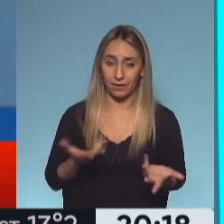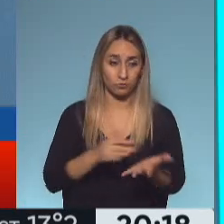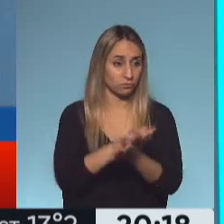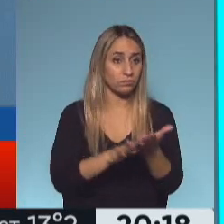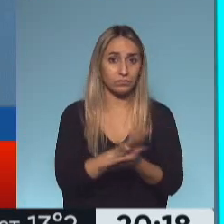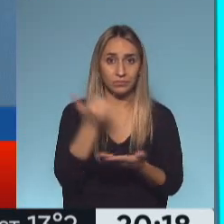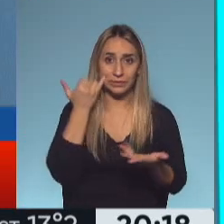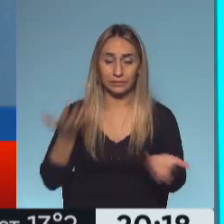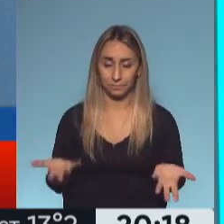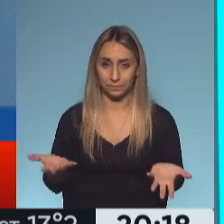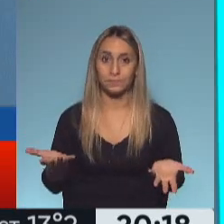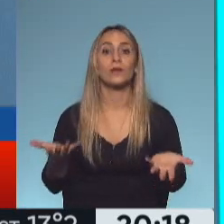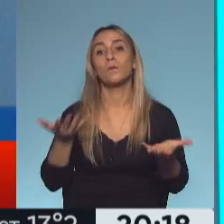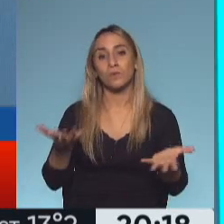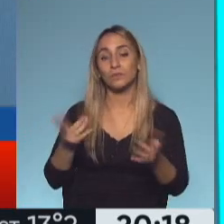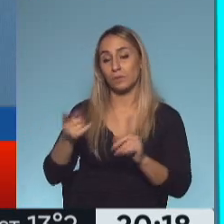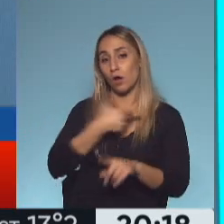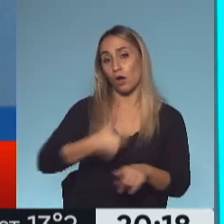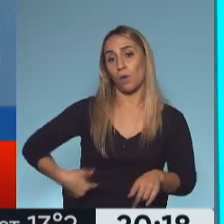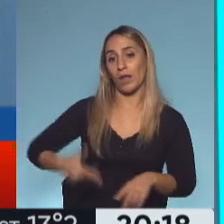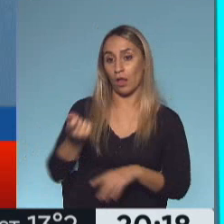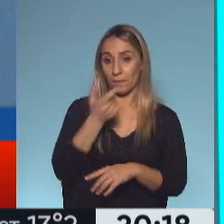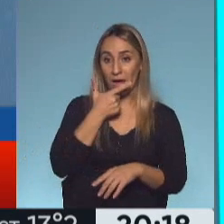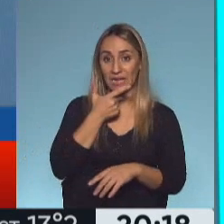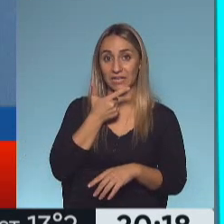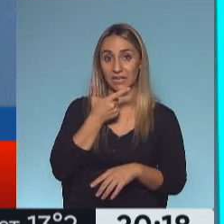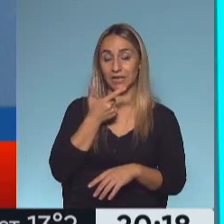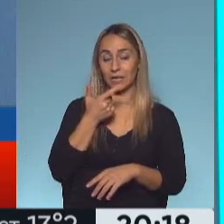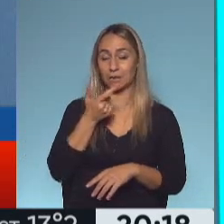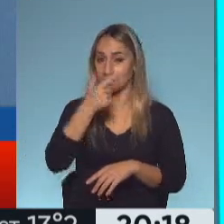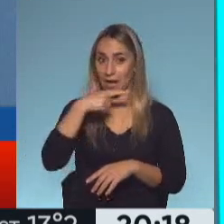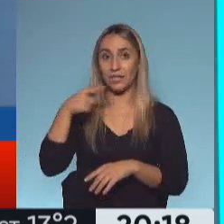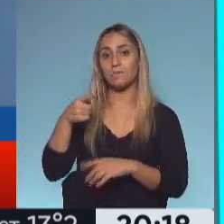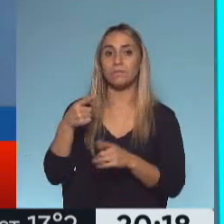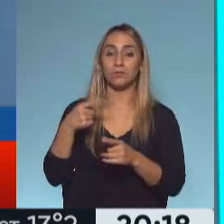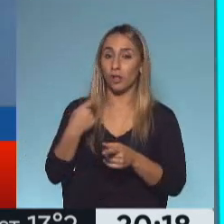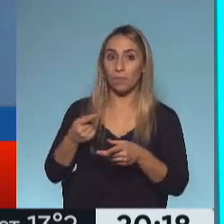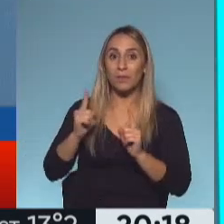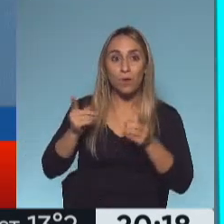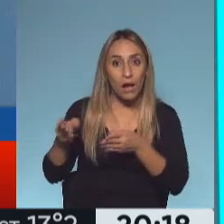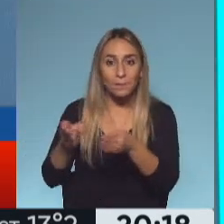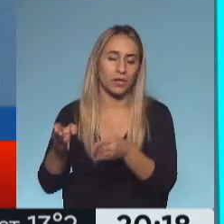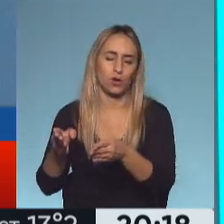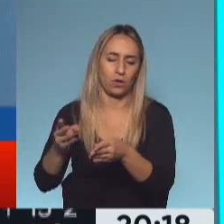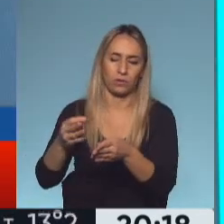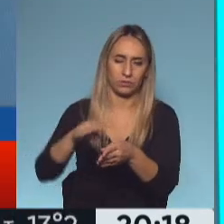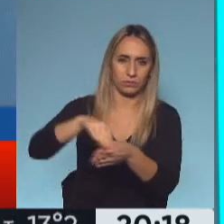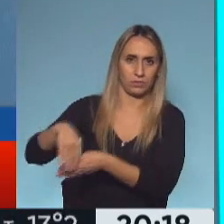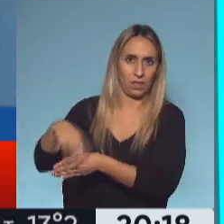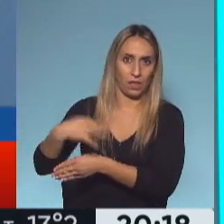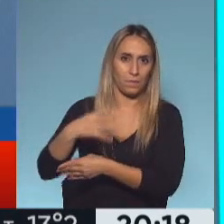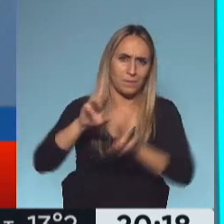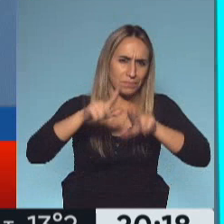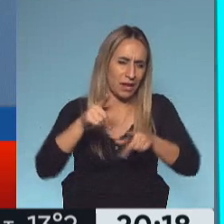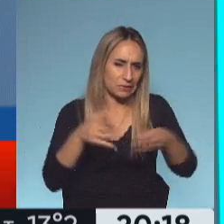claramente por ese camino, que fue el camino de Mauricio Macri, claramente no hay que transitar más, hay que hacer otro tipo de esquemas. Ese